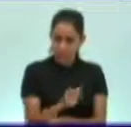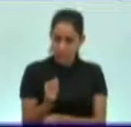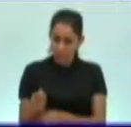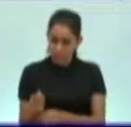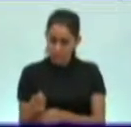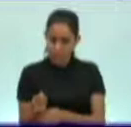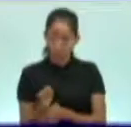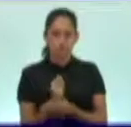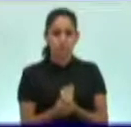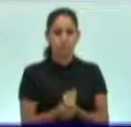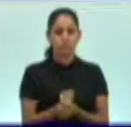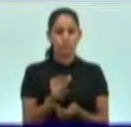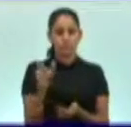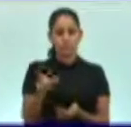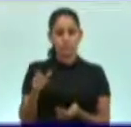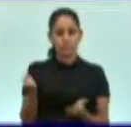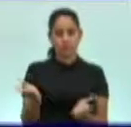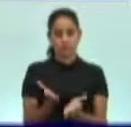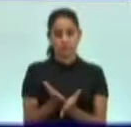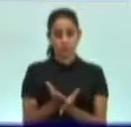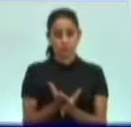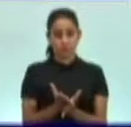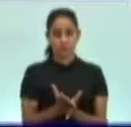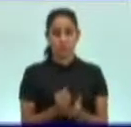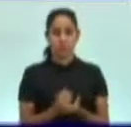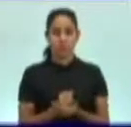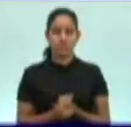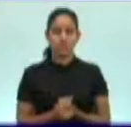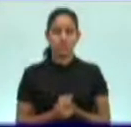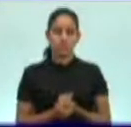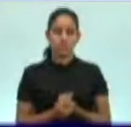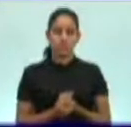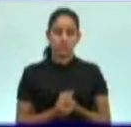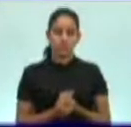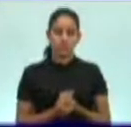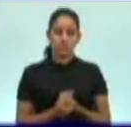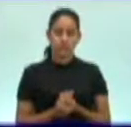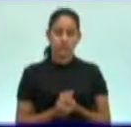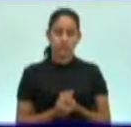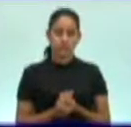los cuadros y docentes de las instituciones.